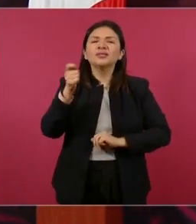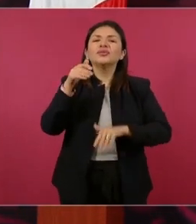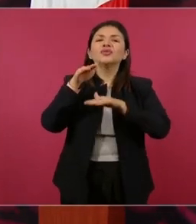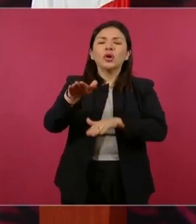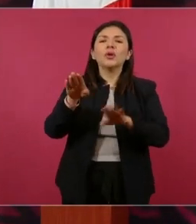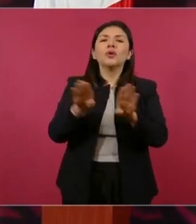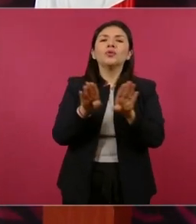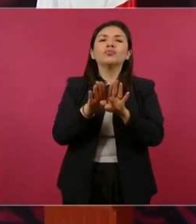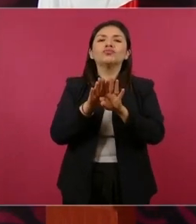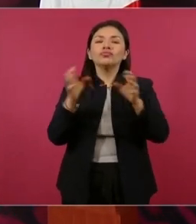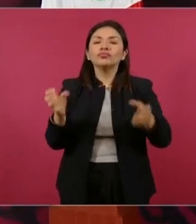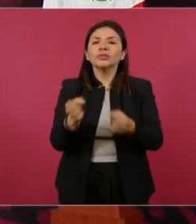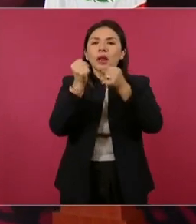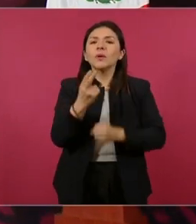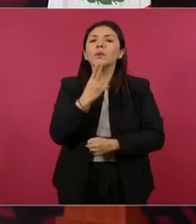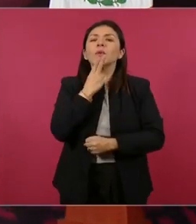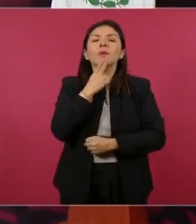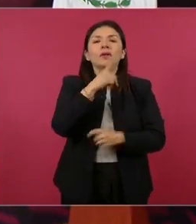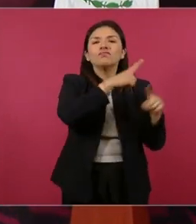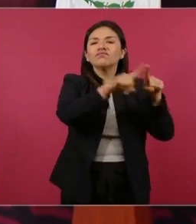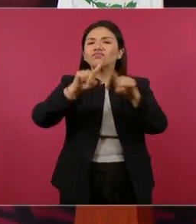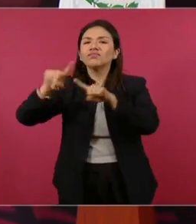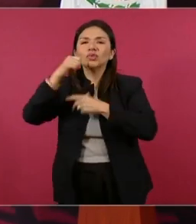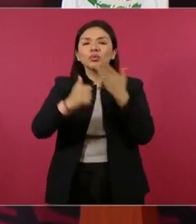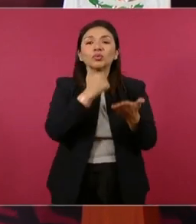la conservación de las ciudades